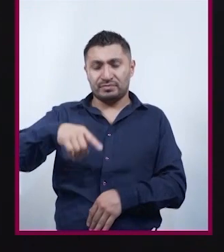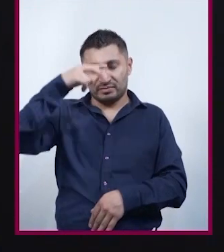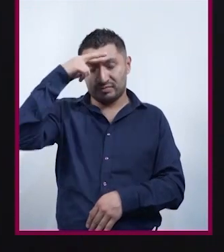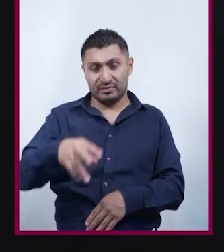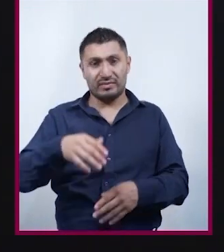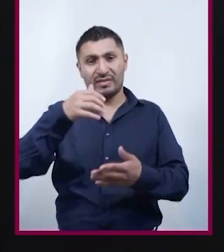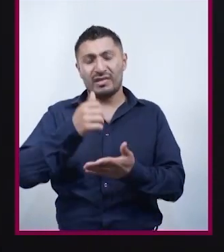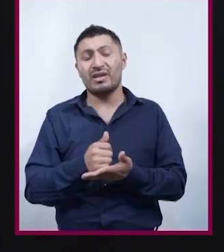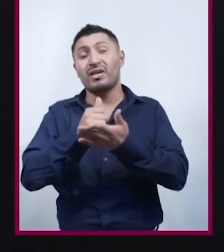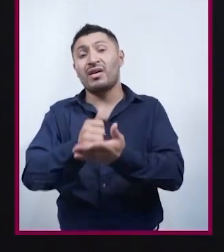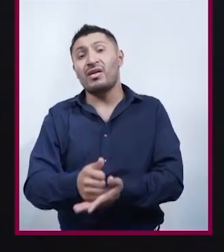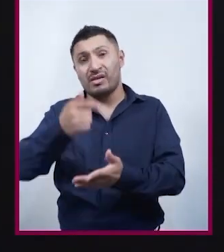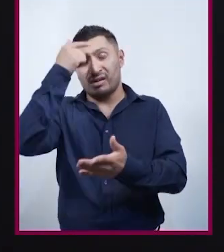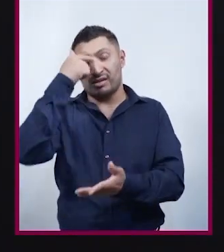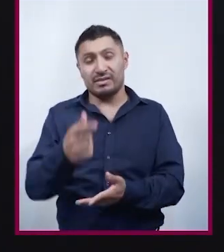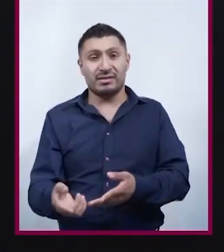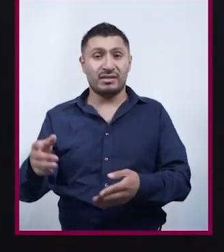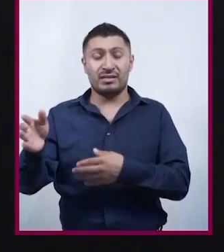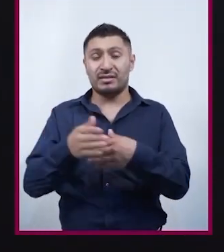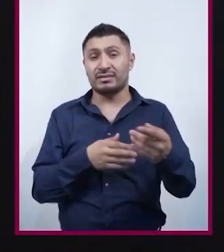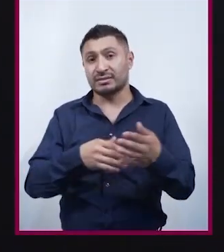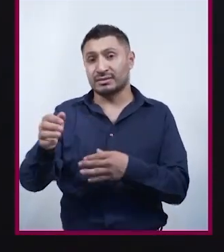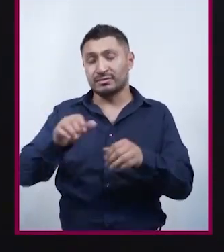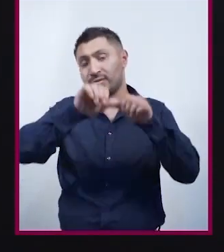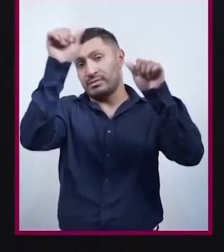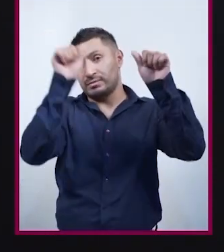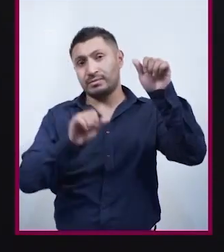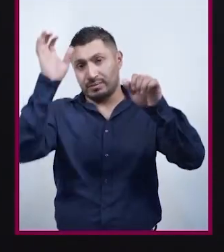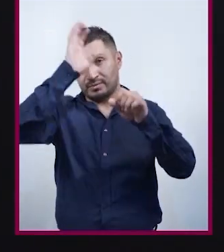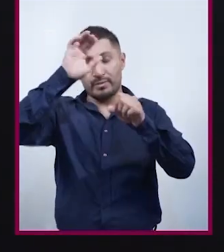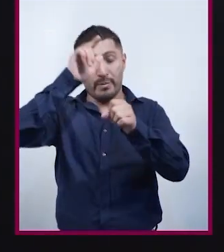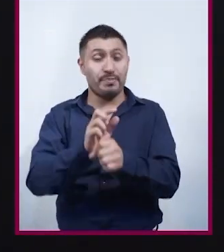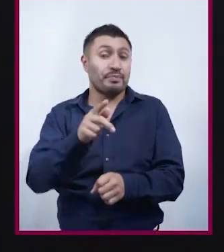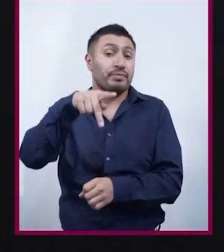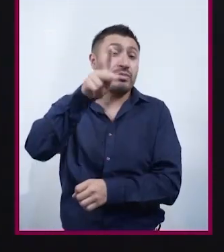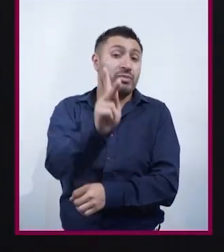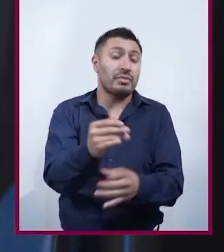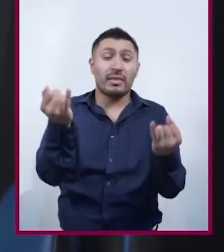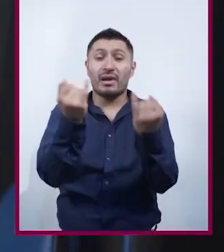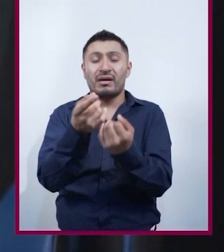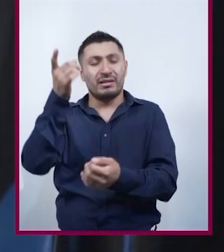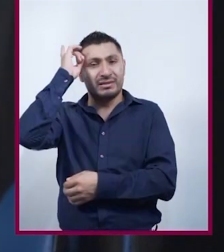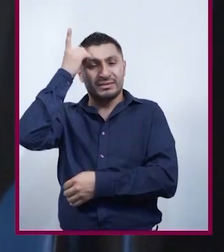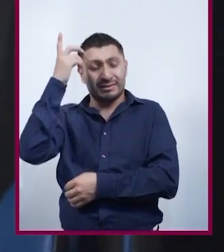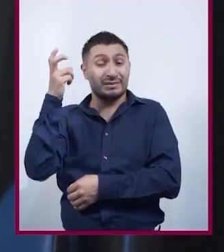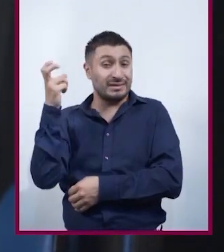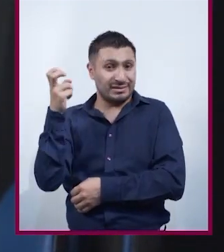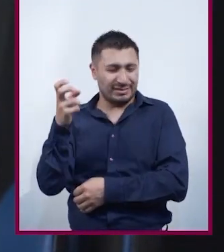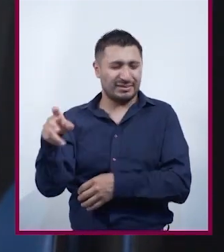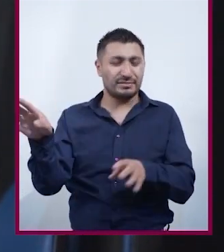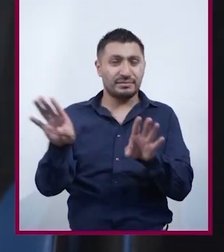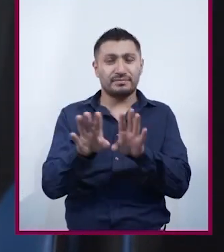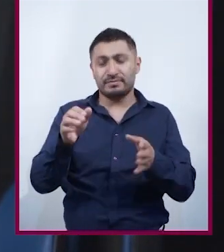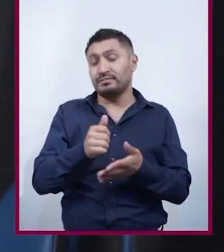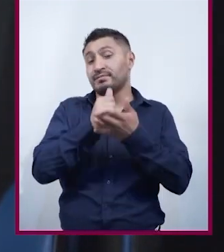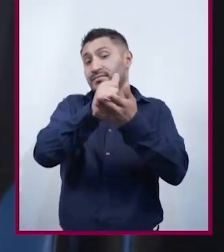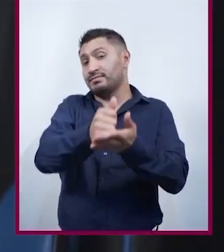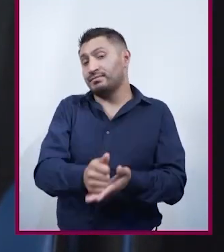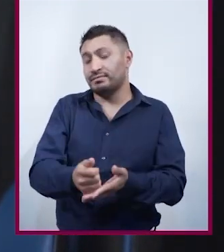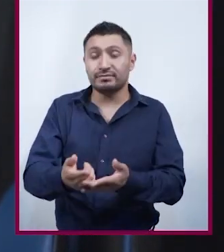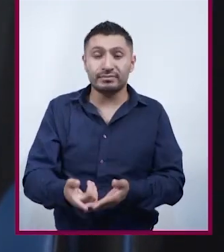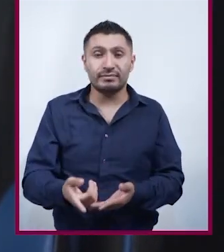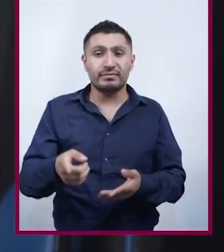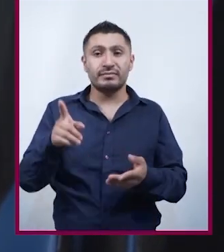México postrevolucionario en un estado moderno mediante el arte y la cultura. Pero también este caballo de Troya le